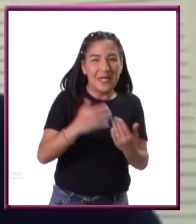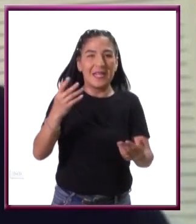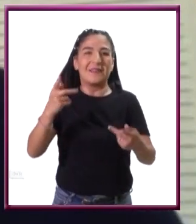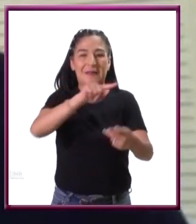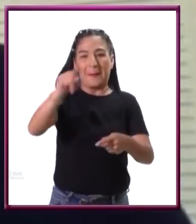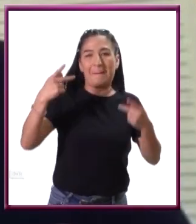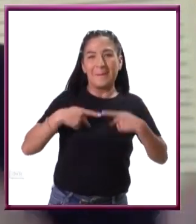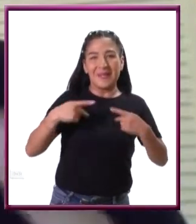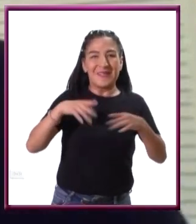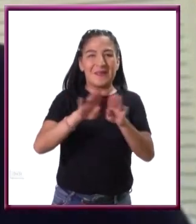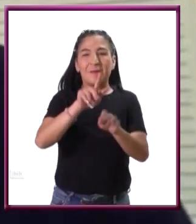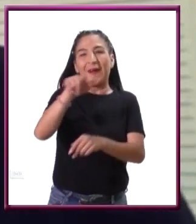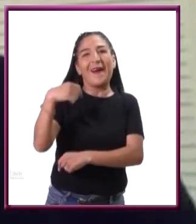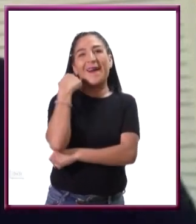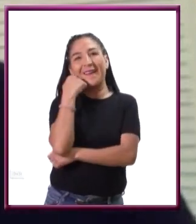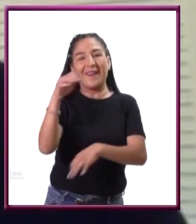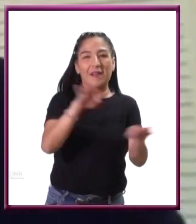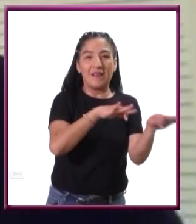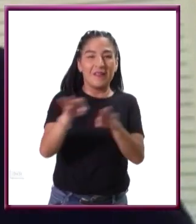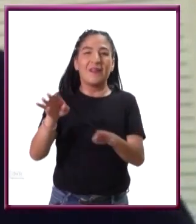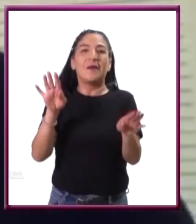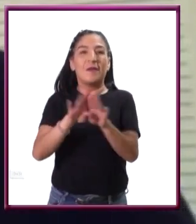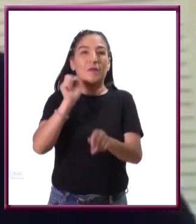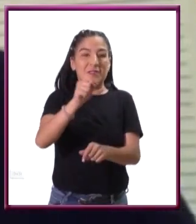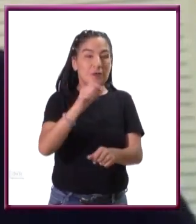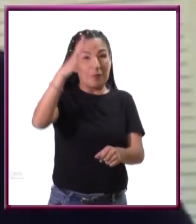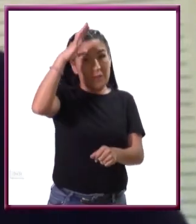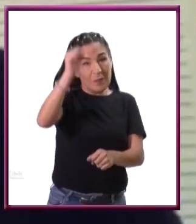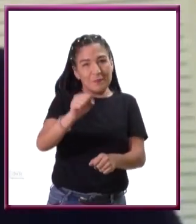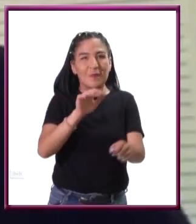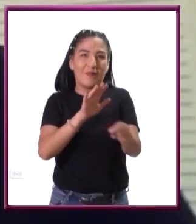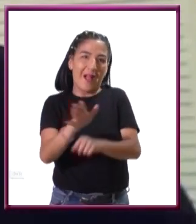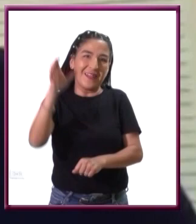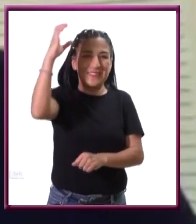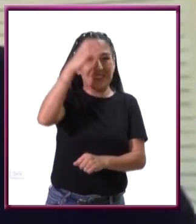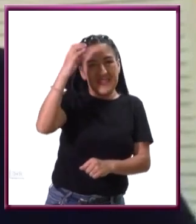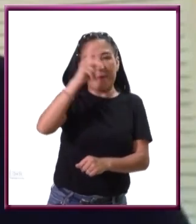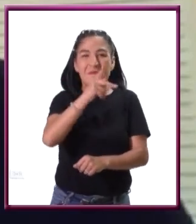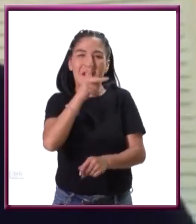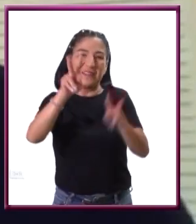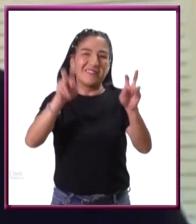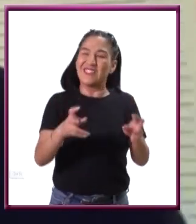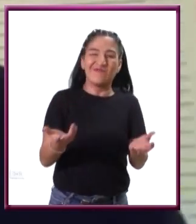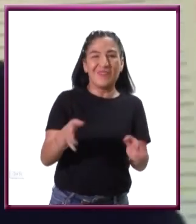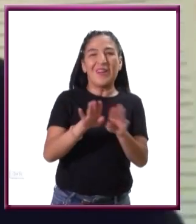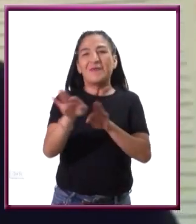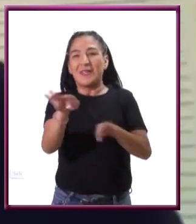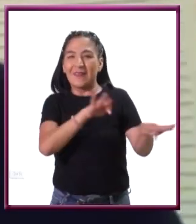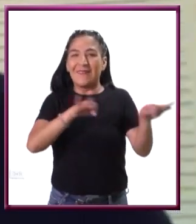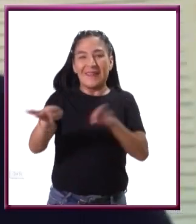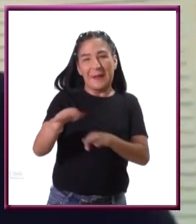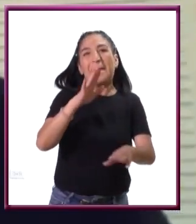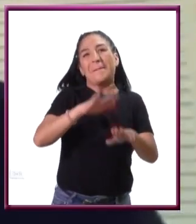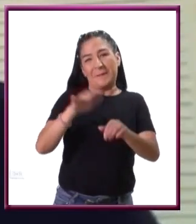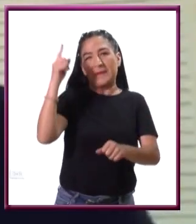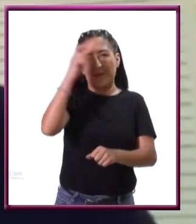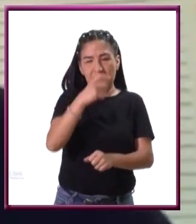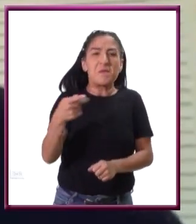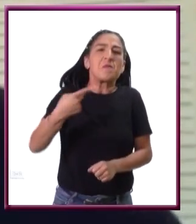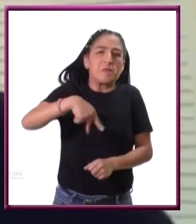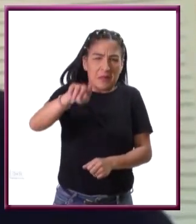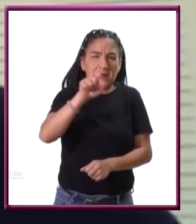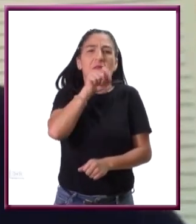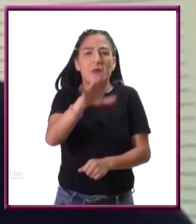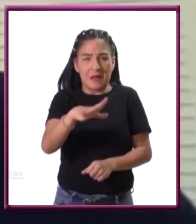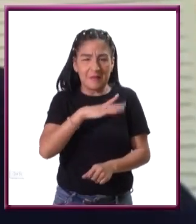la película, no te puedes clavar mucho en los conceptos científicos, ¿no? Uh-huh. Entonces es un poquito más difícil. Sin embargo, existen algunas